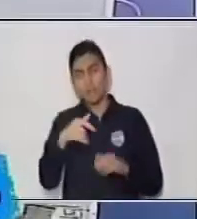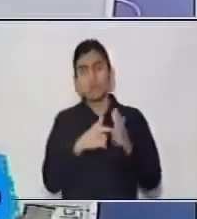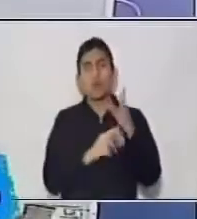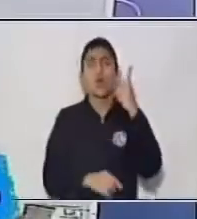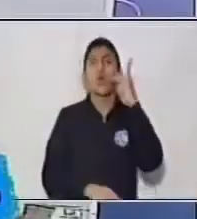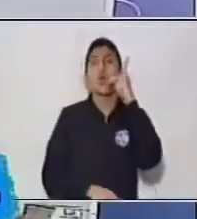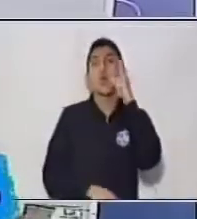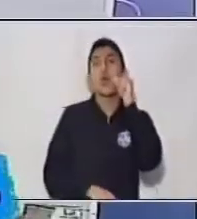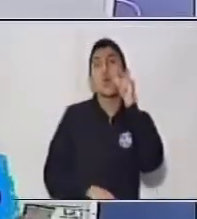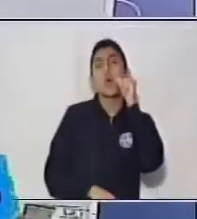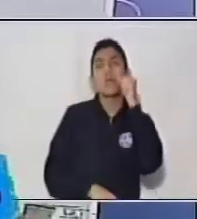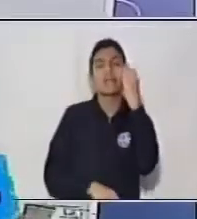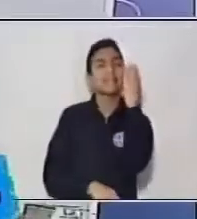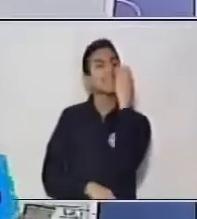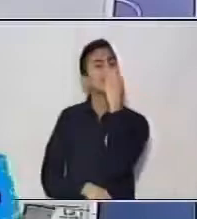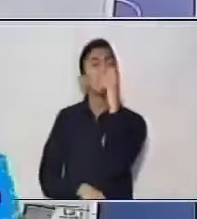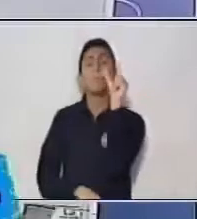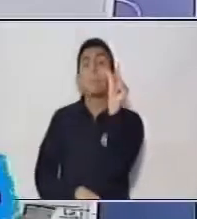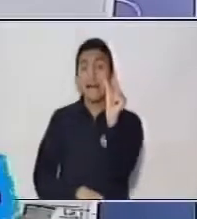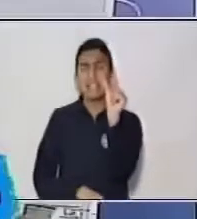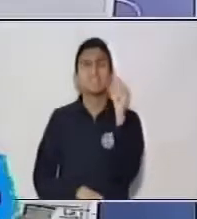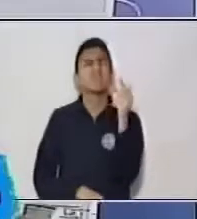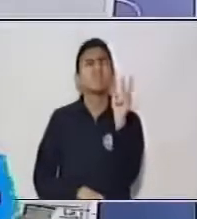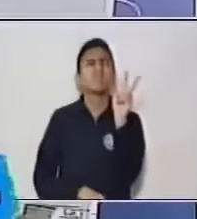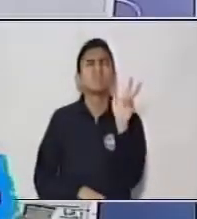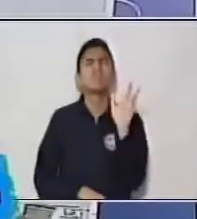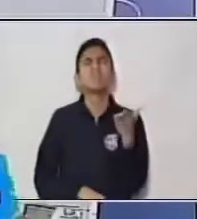Hombres de maíz, que también es de